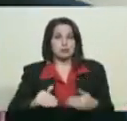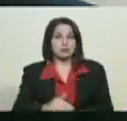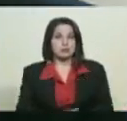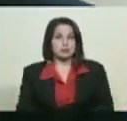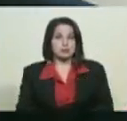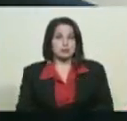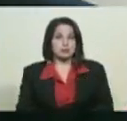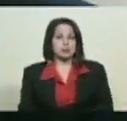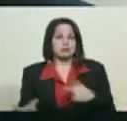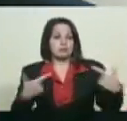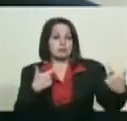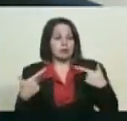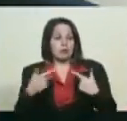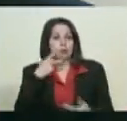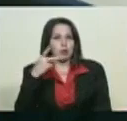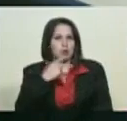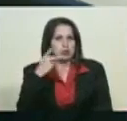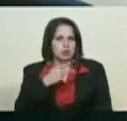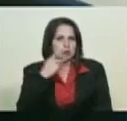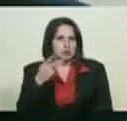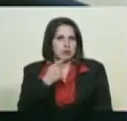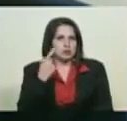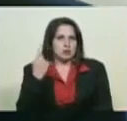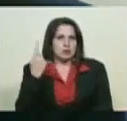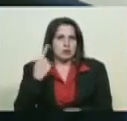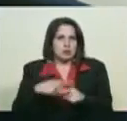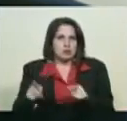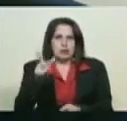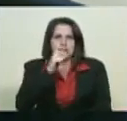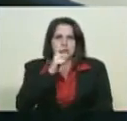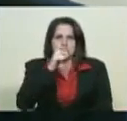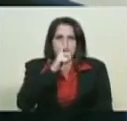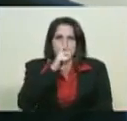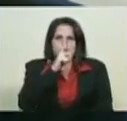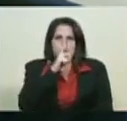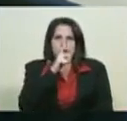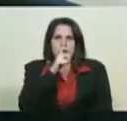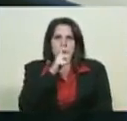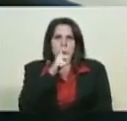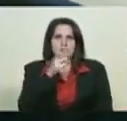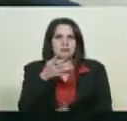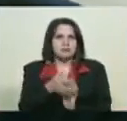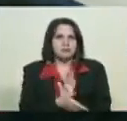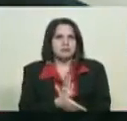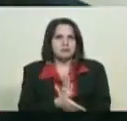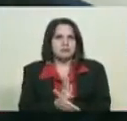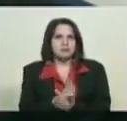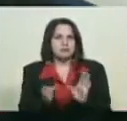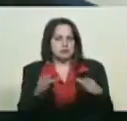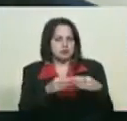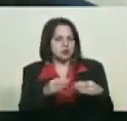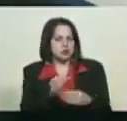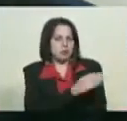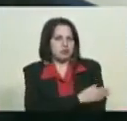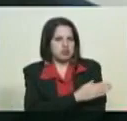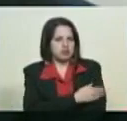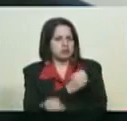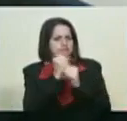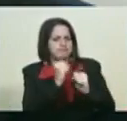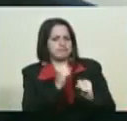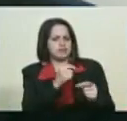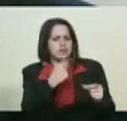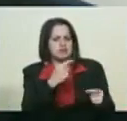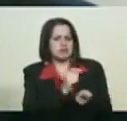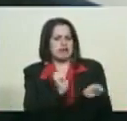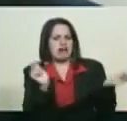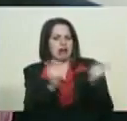esa próxima batalla política? La otra pregunta tendría que ver con que la oposición se ha centrado en tratar de introducir